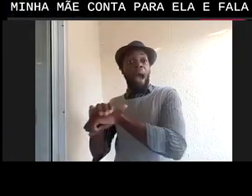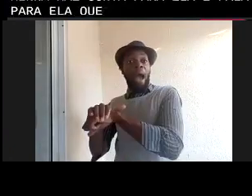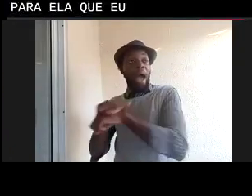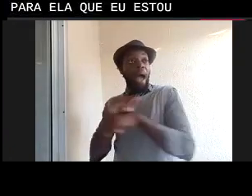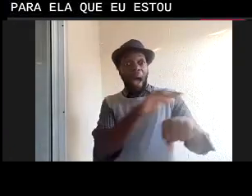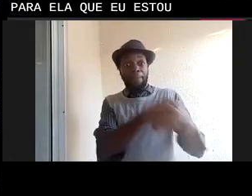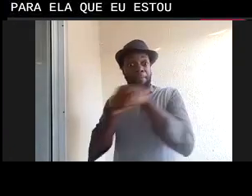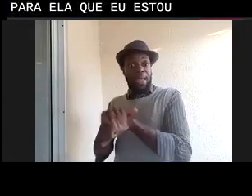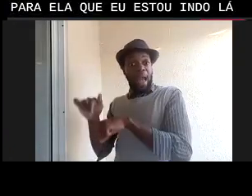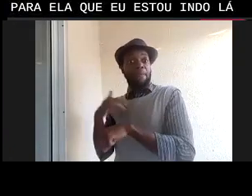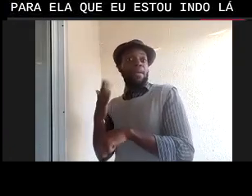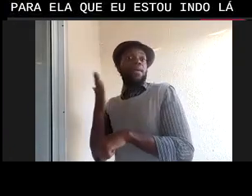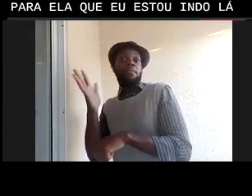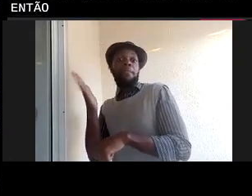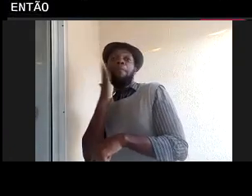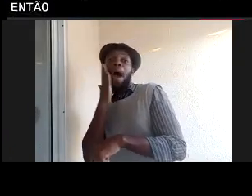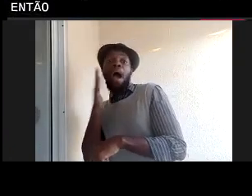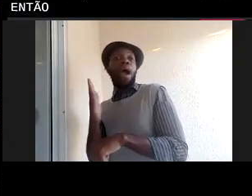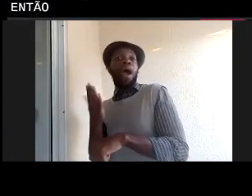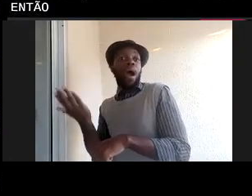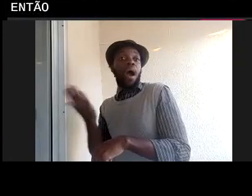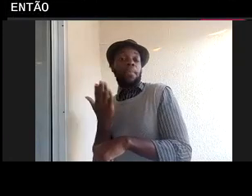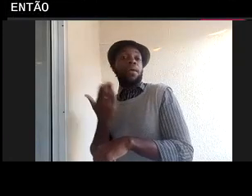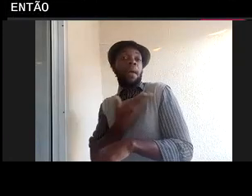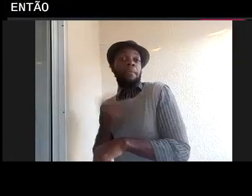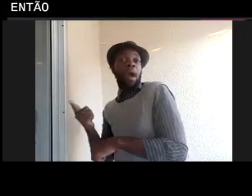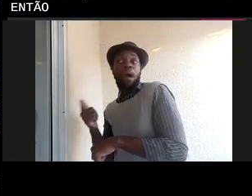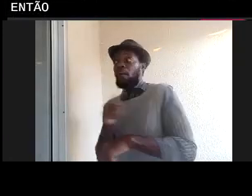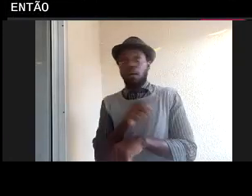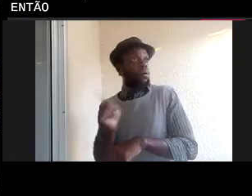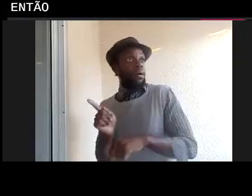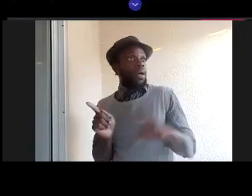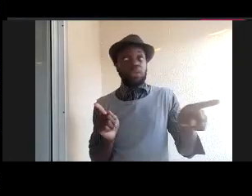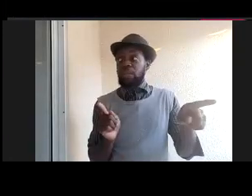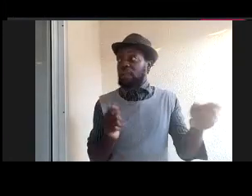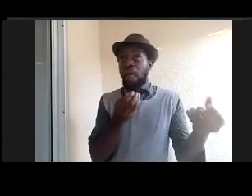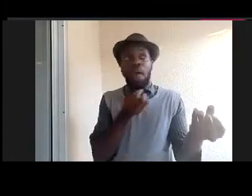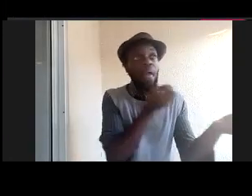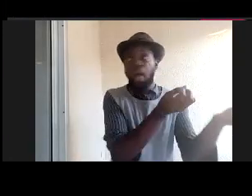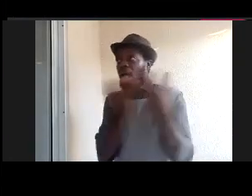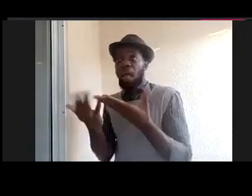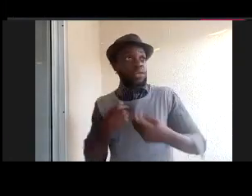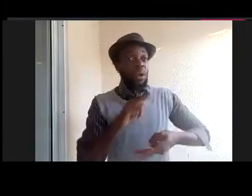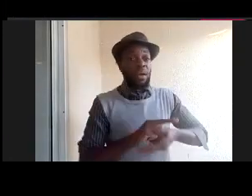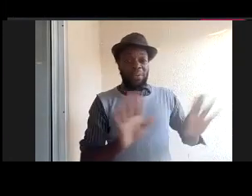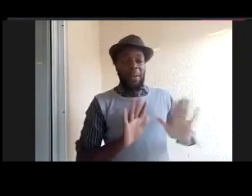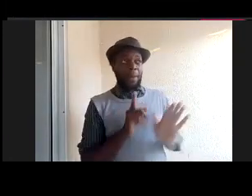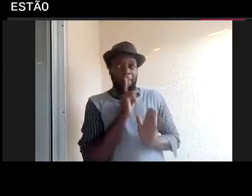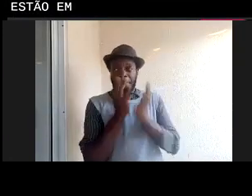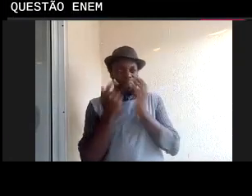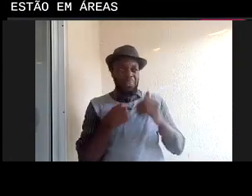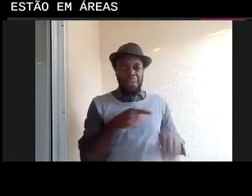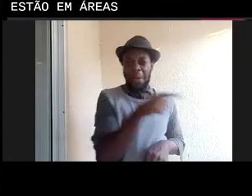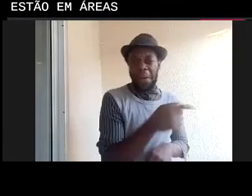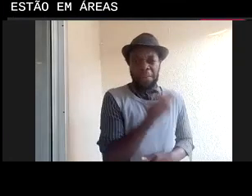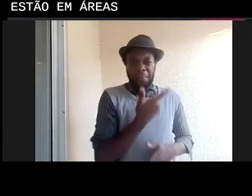Entonces, la necesidad insatisfecha tiende a ser mayor entre las adolescentes que no están casadas, que residen en áreas urbanas o que vienen de hogares